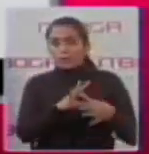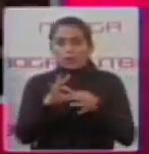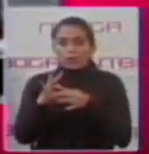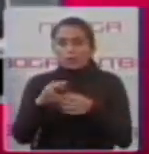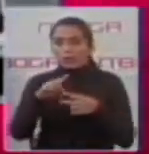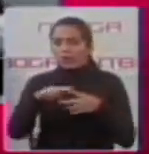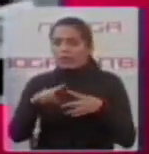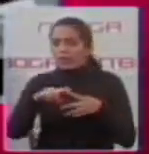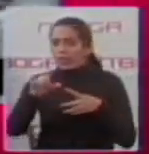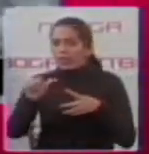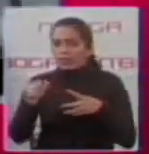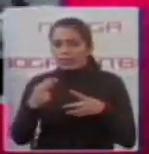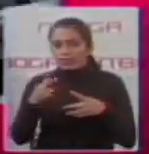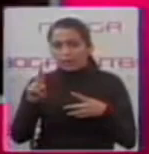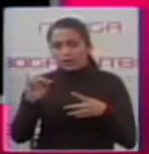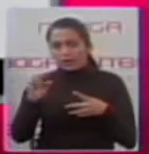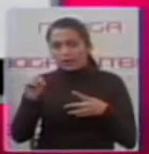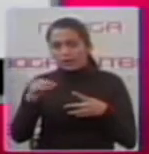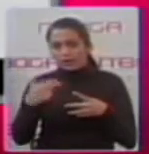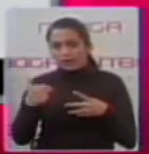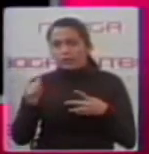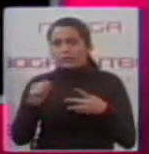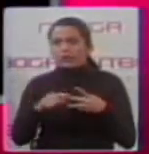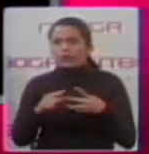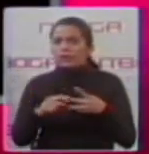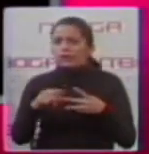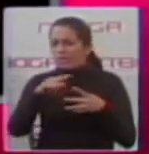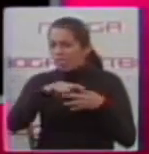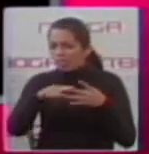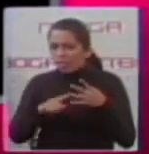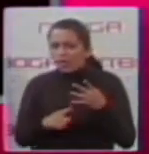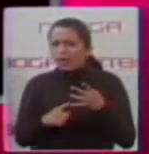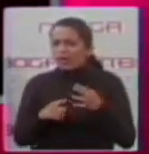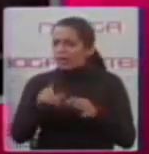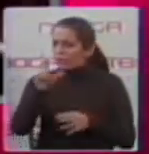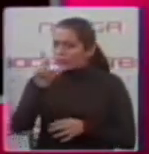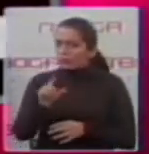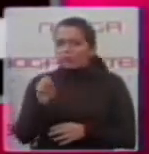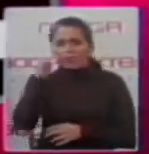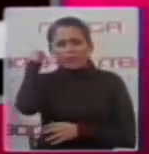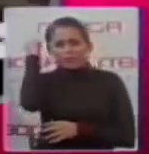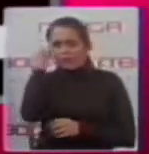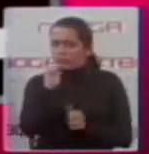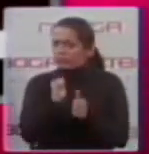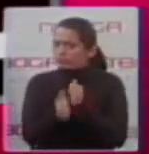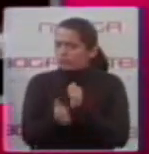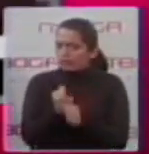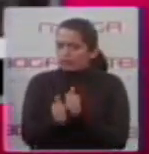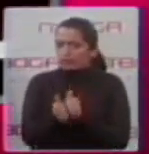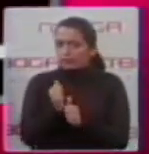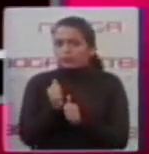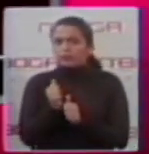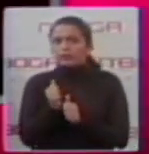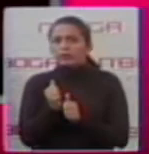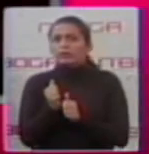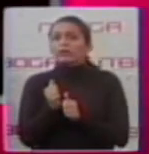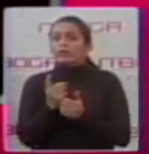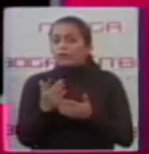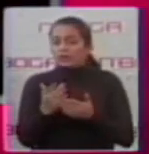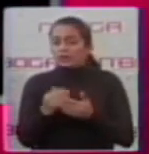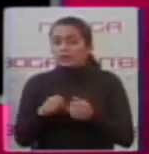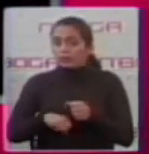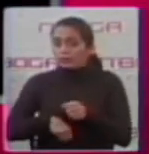nombres, Garrincha, el otro Paul Gascoigne, que eran deportistas destacados en su época, después del